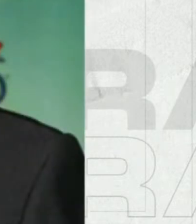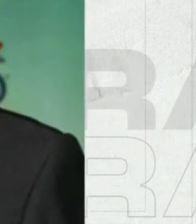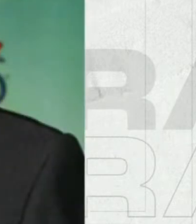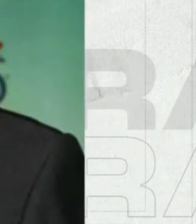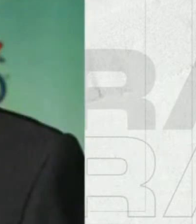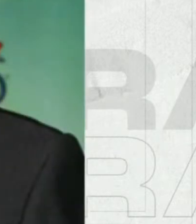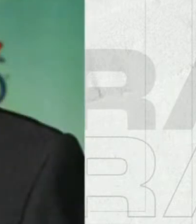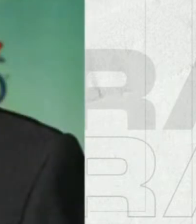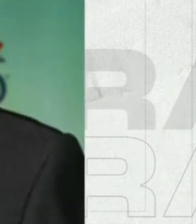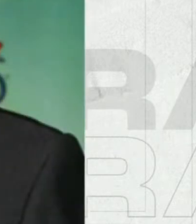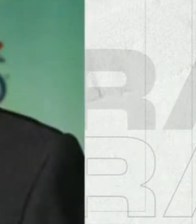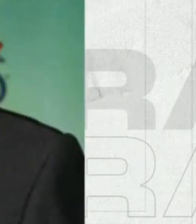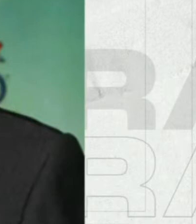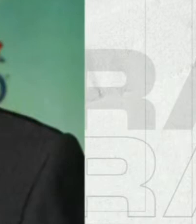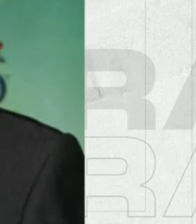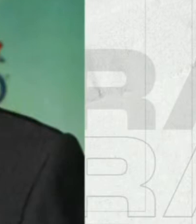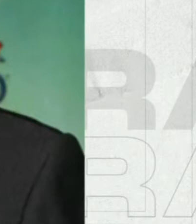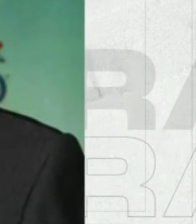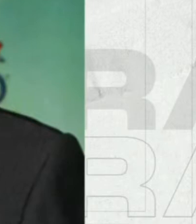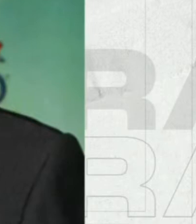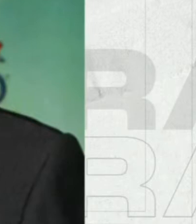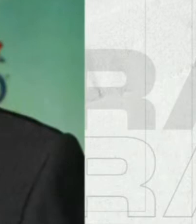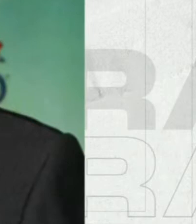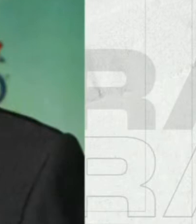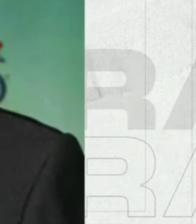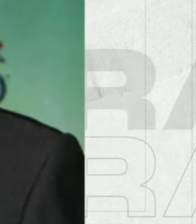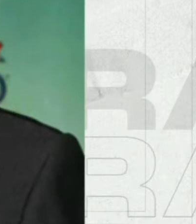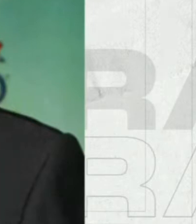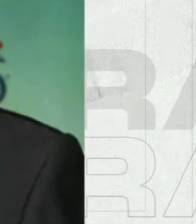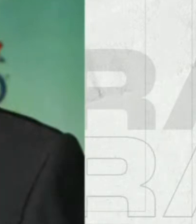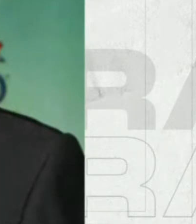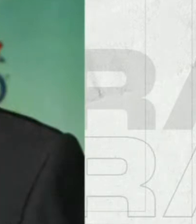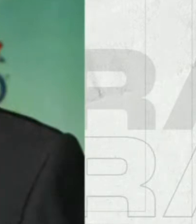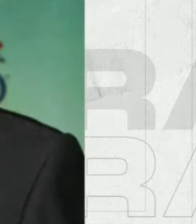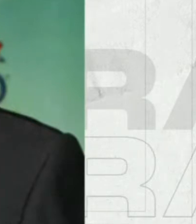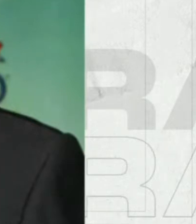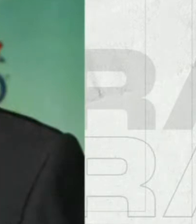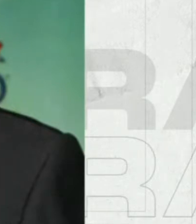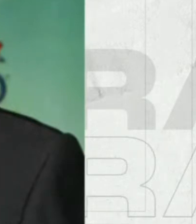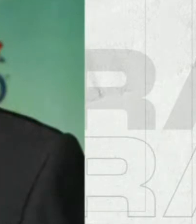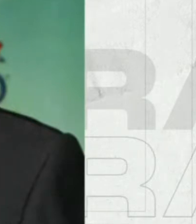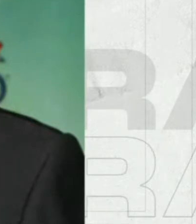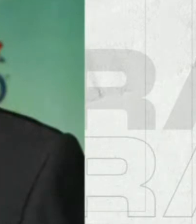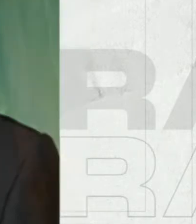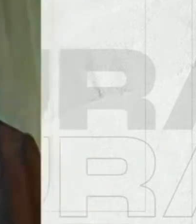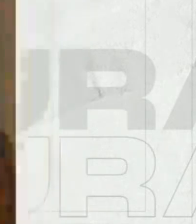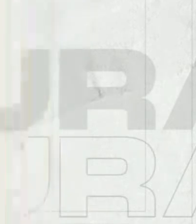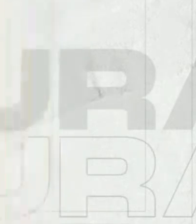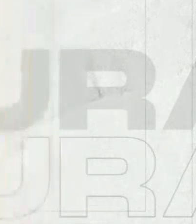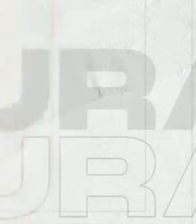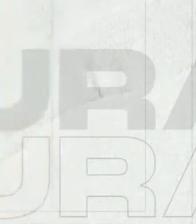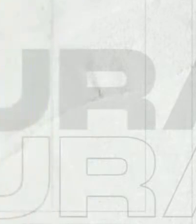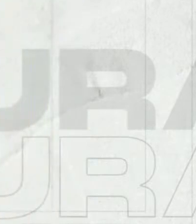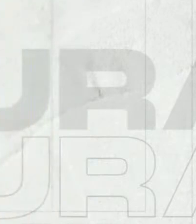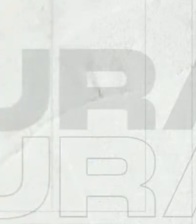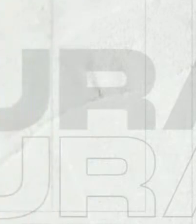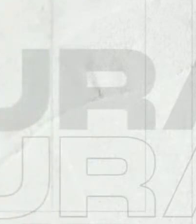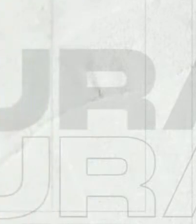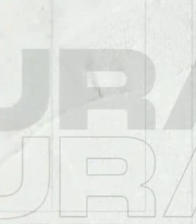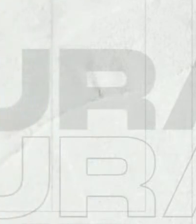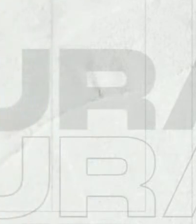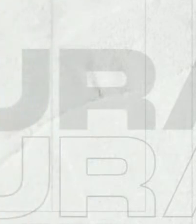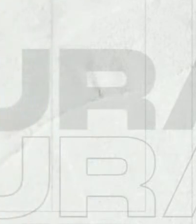Ay, licenciado, perdón. Anúnciese, hombre. Yo creo que era cualquier... Veníamos a ver lo de... ¿Qué pasó con que veníamos? ¿Venía o no